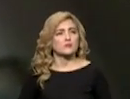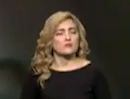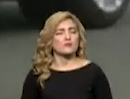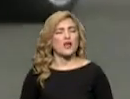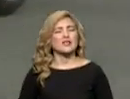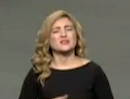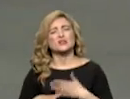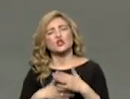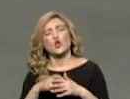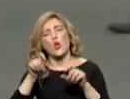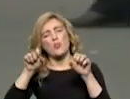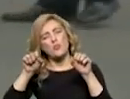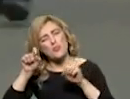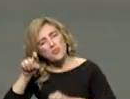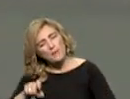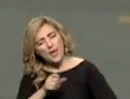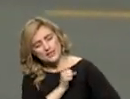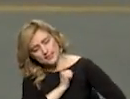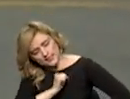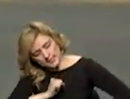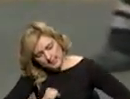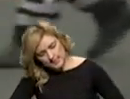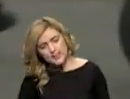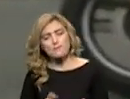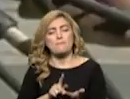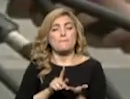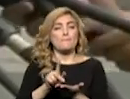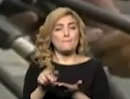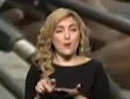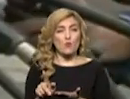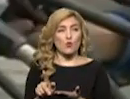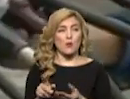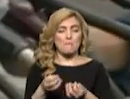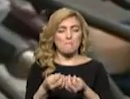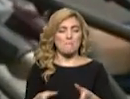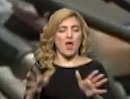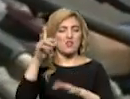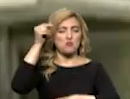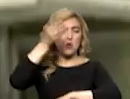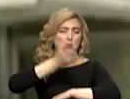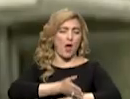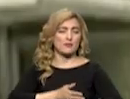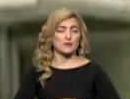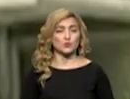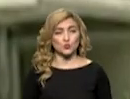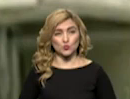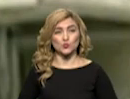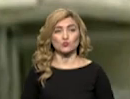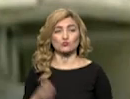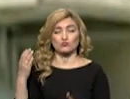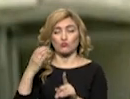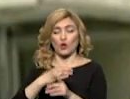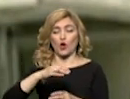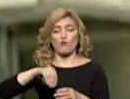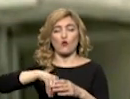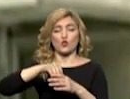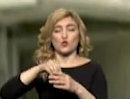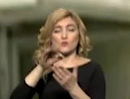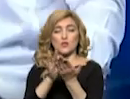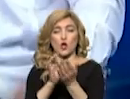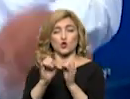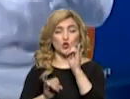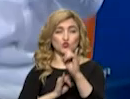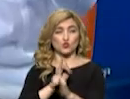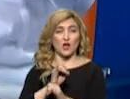todos debemos sacrificarnos para pagar lo que se ha descrito como despilfarro del gobierno anterior. Y una vez más criticó al Fondo Monetario